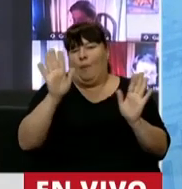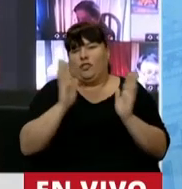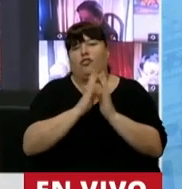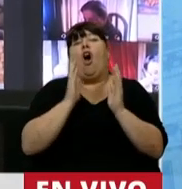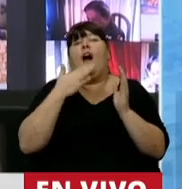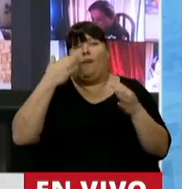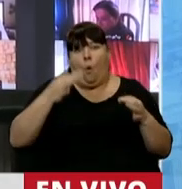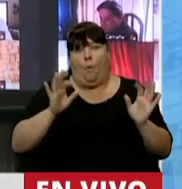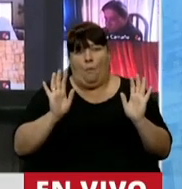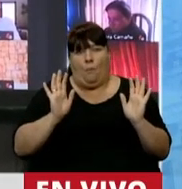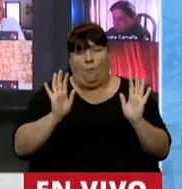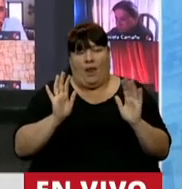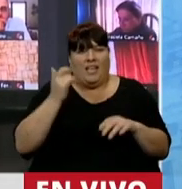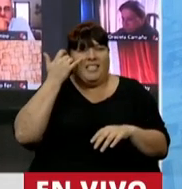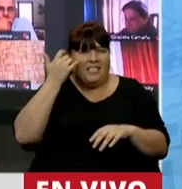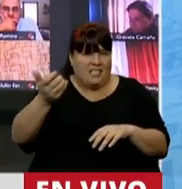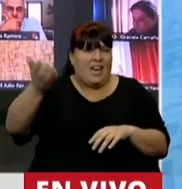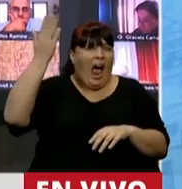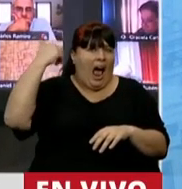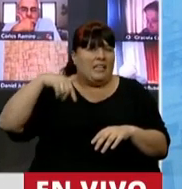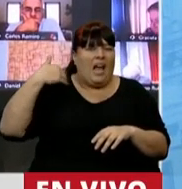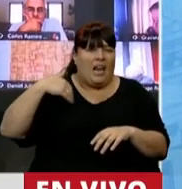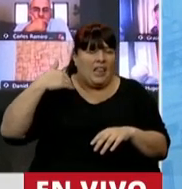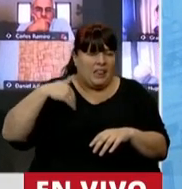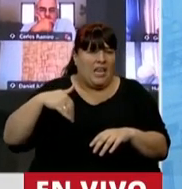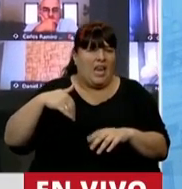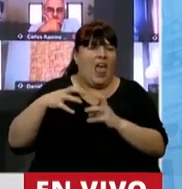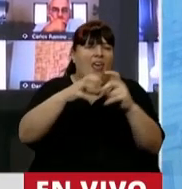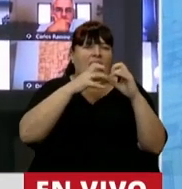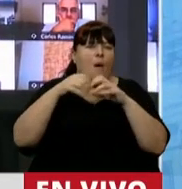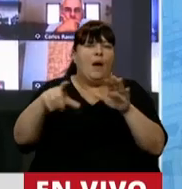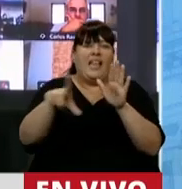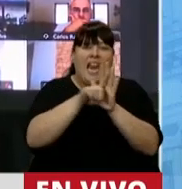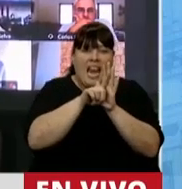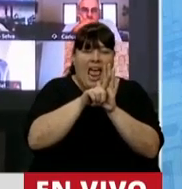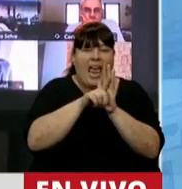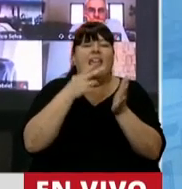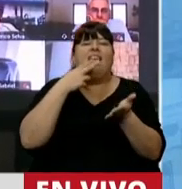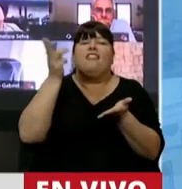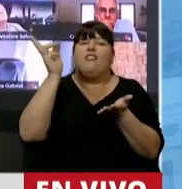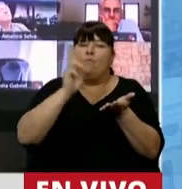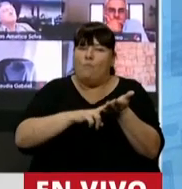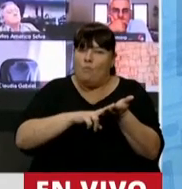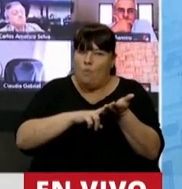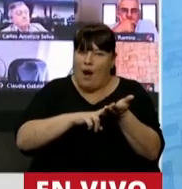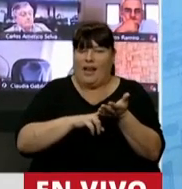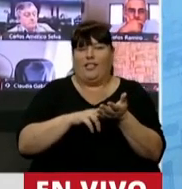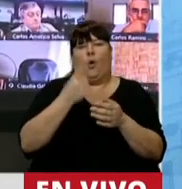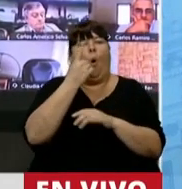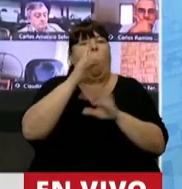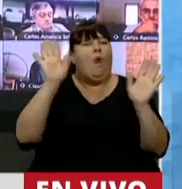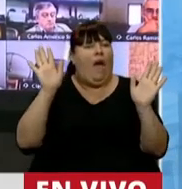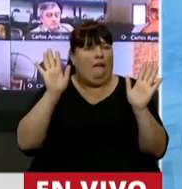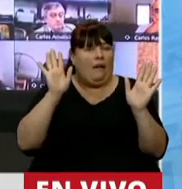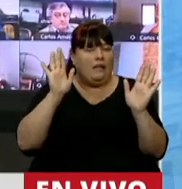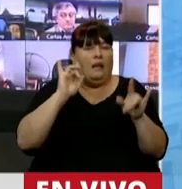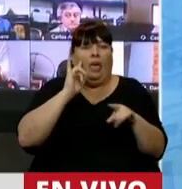vez. Ya ha pasado en el país que hemos debatido leyes, eran tributos, eran por única